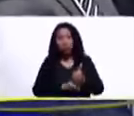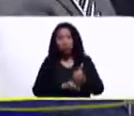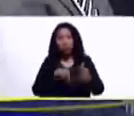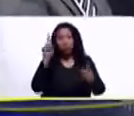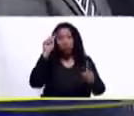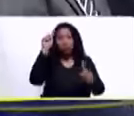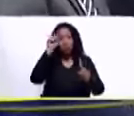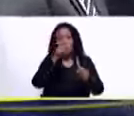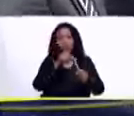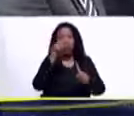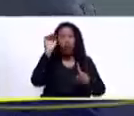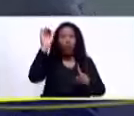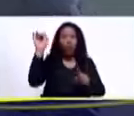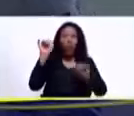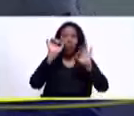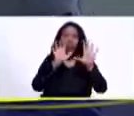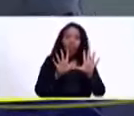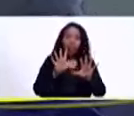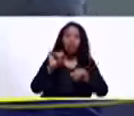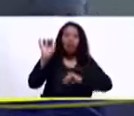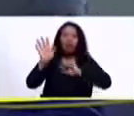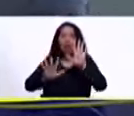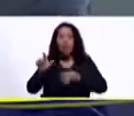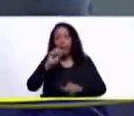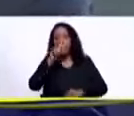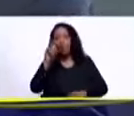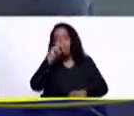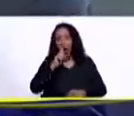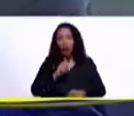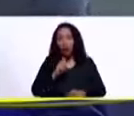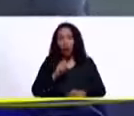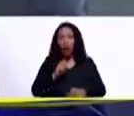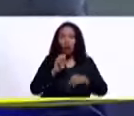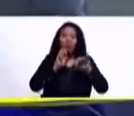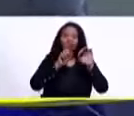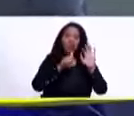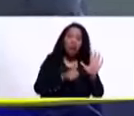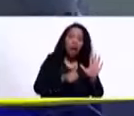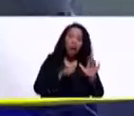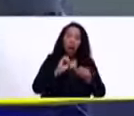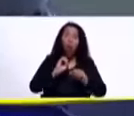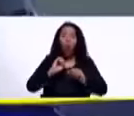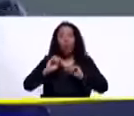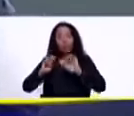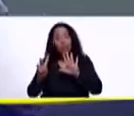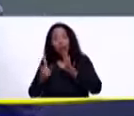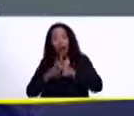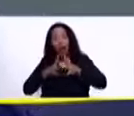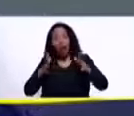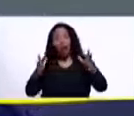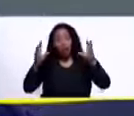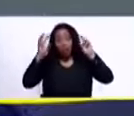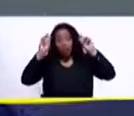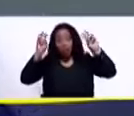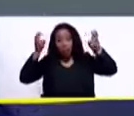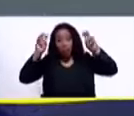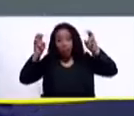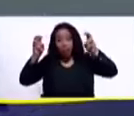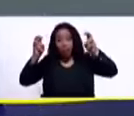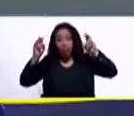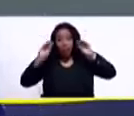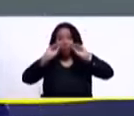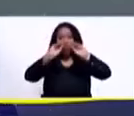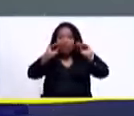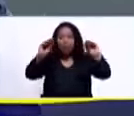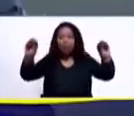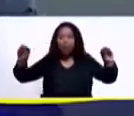futuro de 10, 15, 20 años en 6 o 7 grandes materias que convoquen